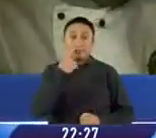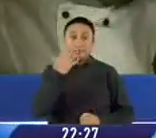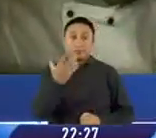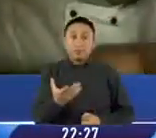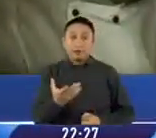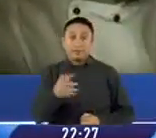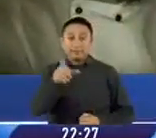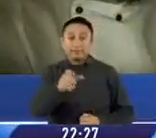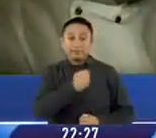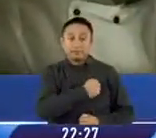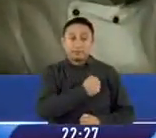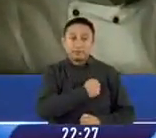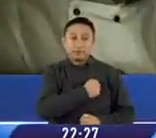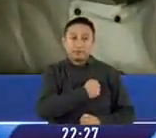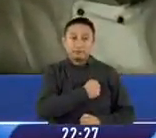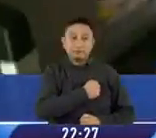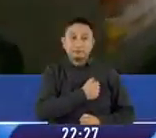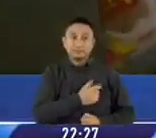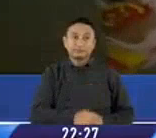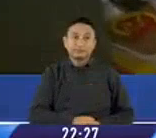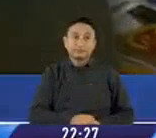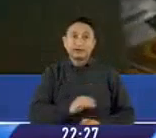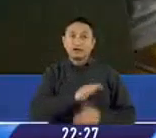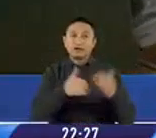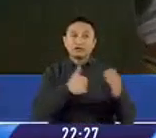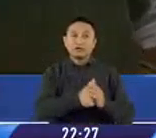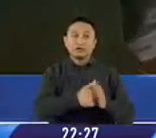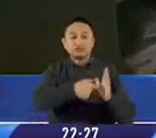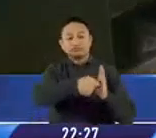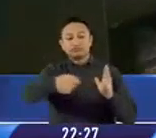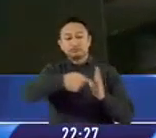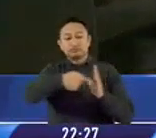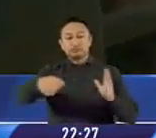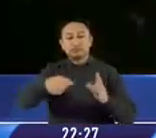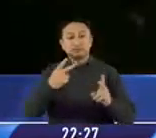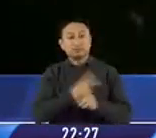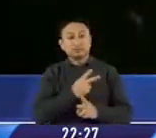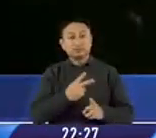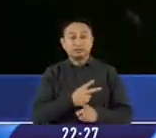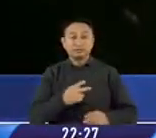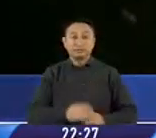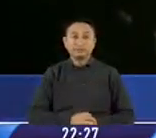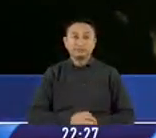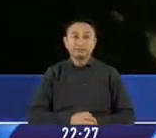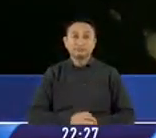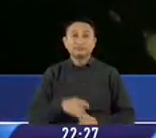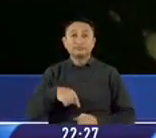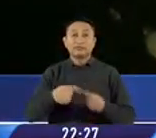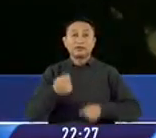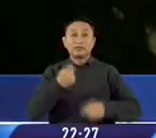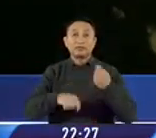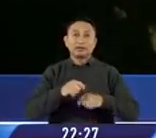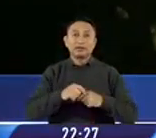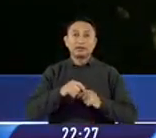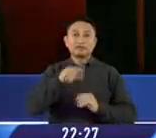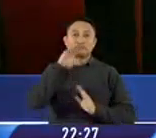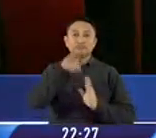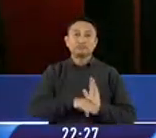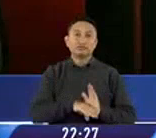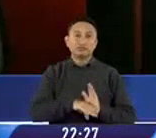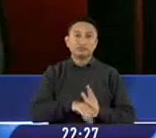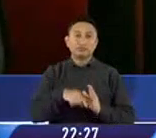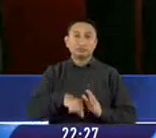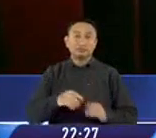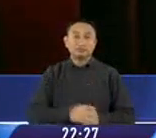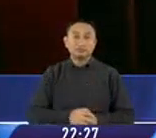su propietario, Arturo Díaz, prefirió desconectar todos los equipos por prevención. Aseguró que las ventas disminuyeron porque el corte de energía